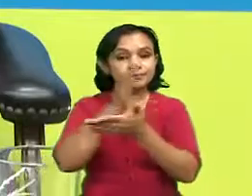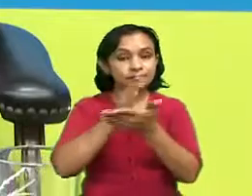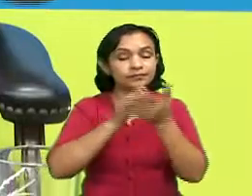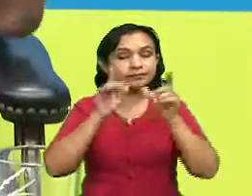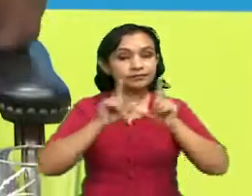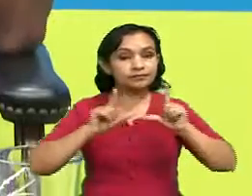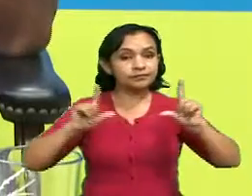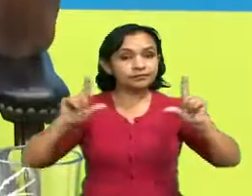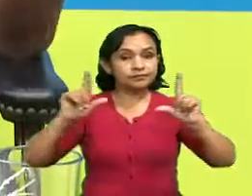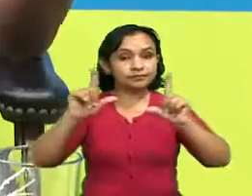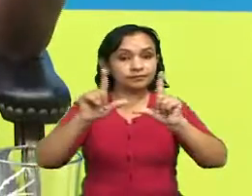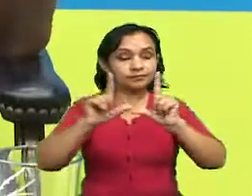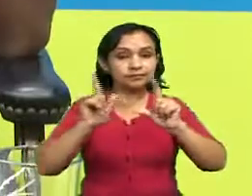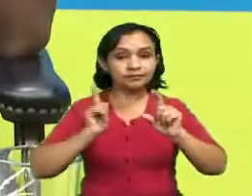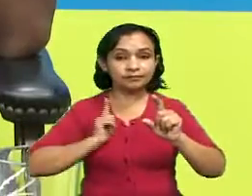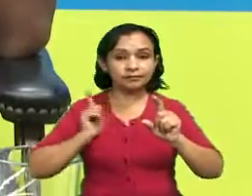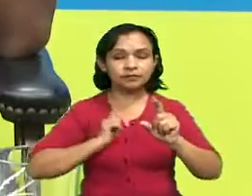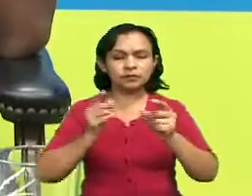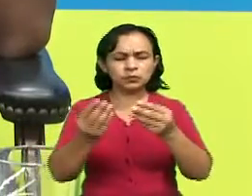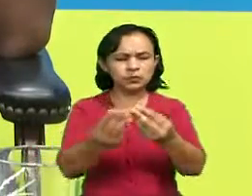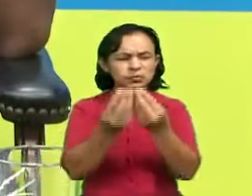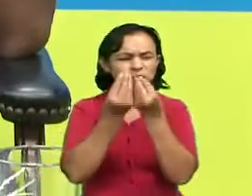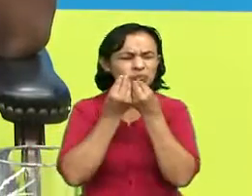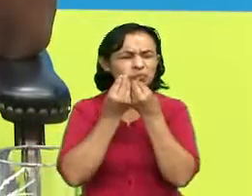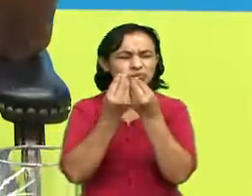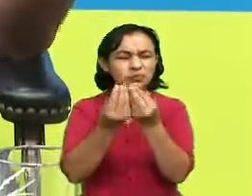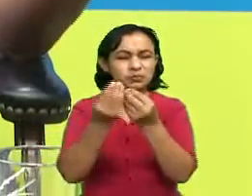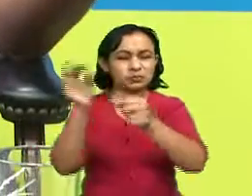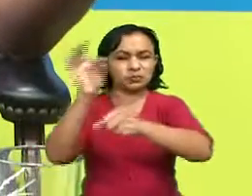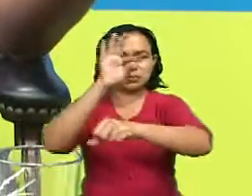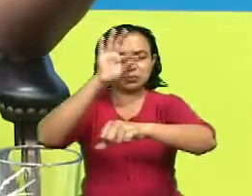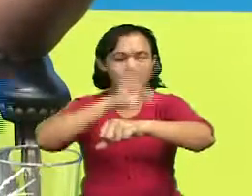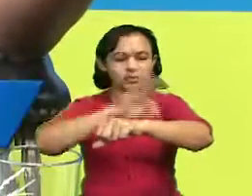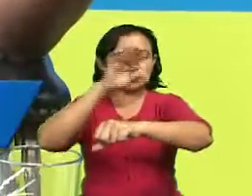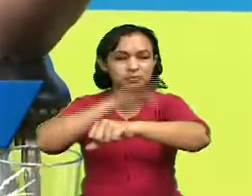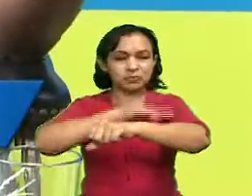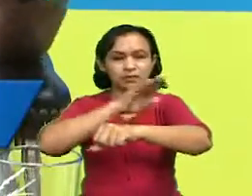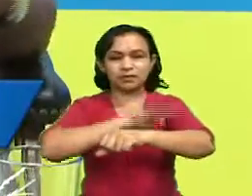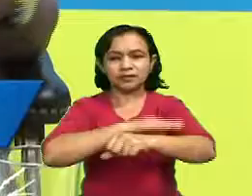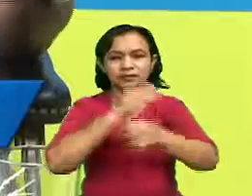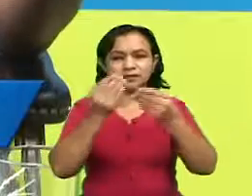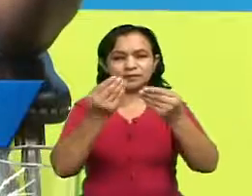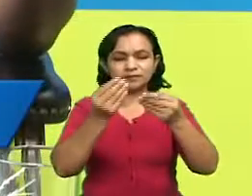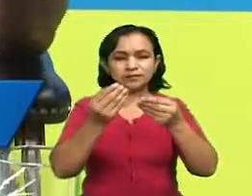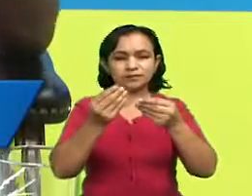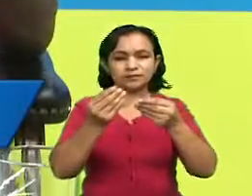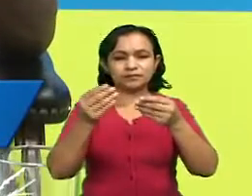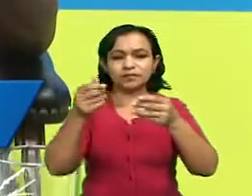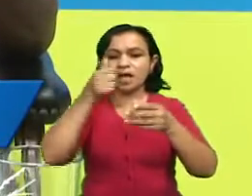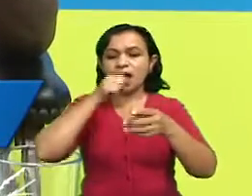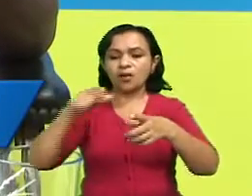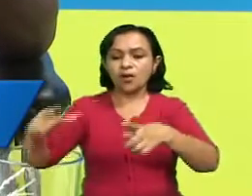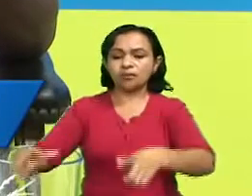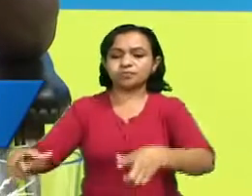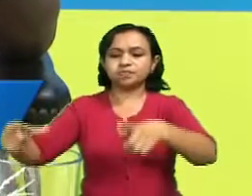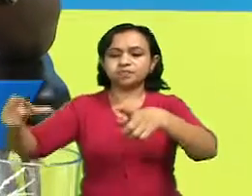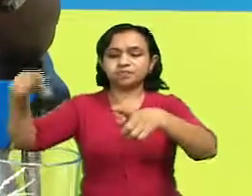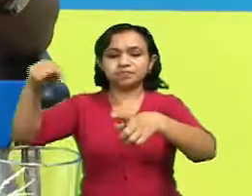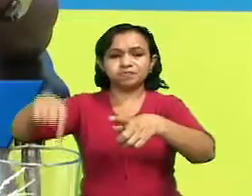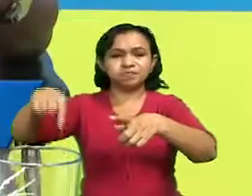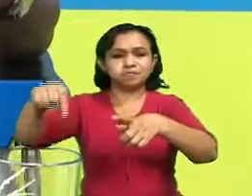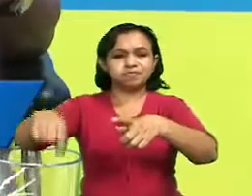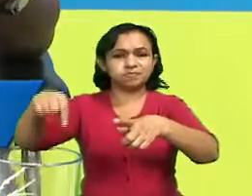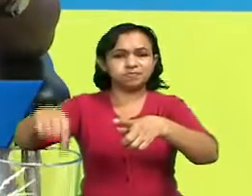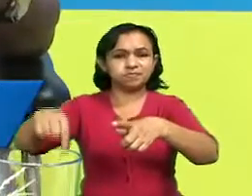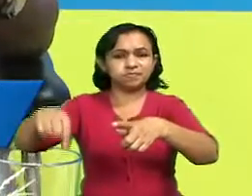donde donde también son focos de zancudo. Por ejemplo, los tragantes. Los tragantes,